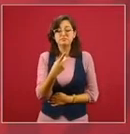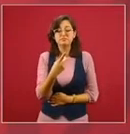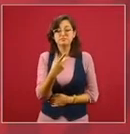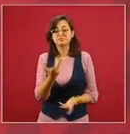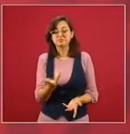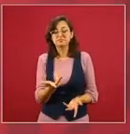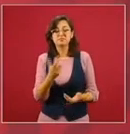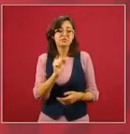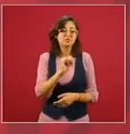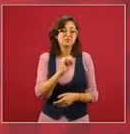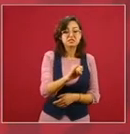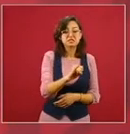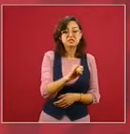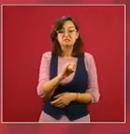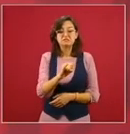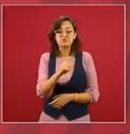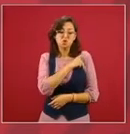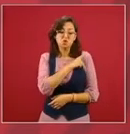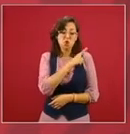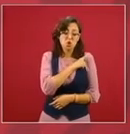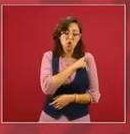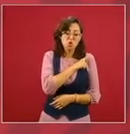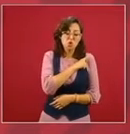si actuó solo